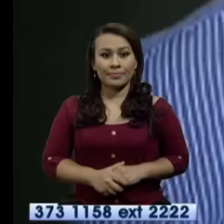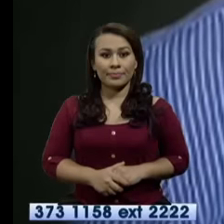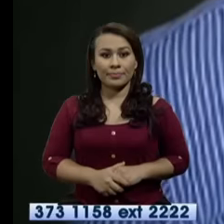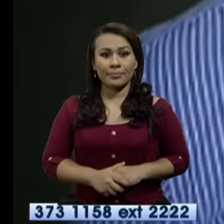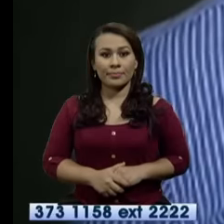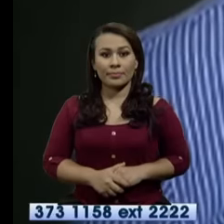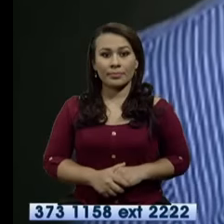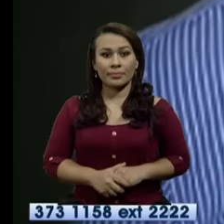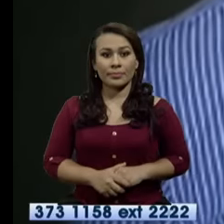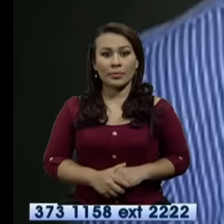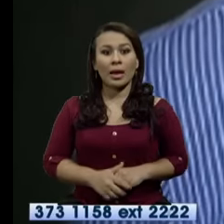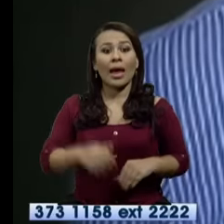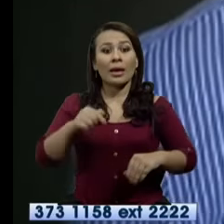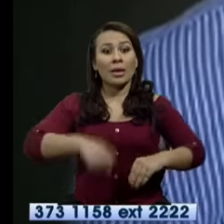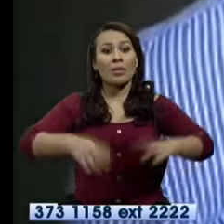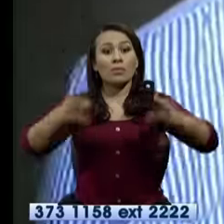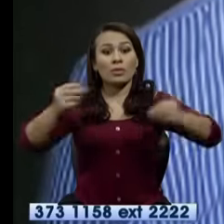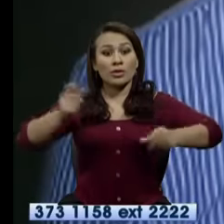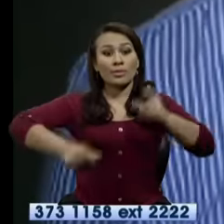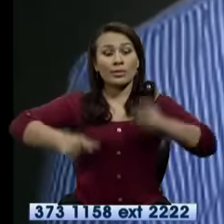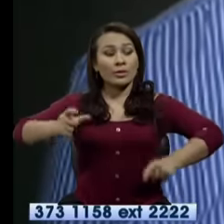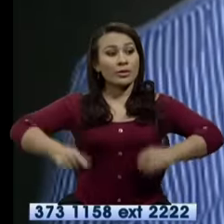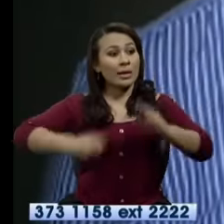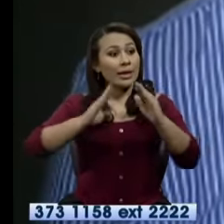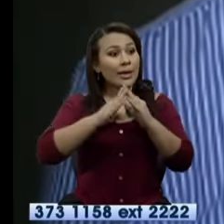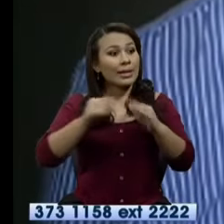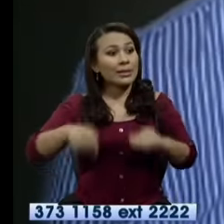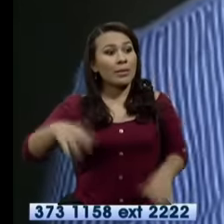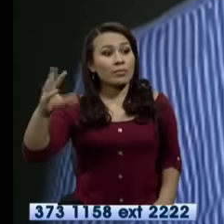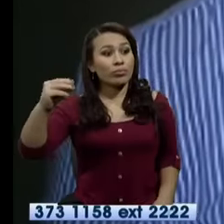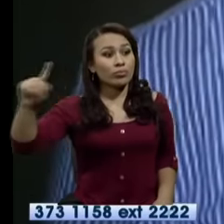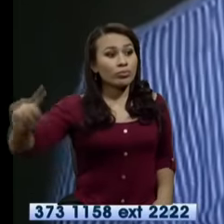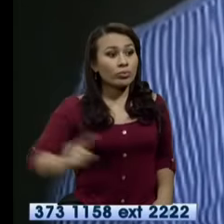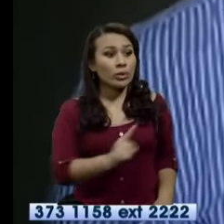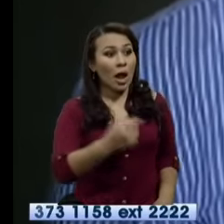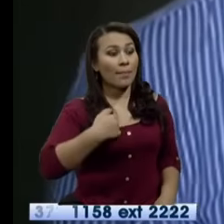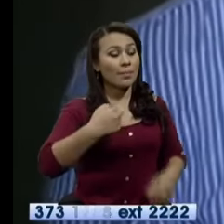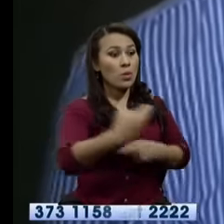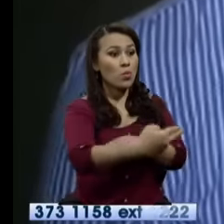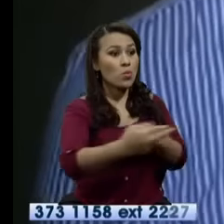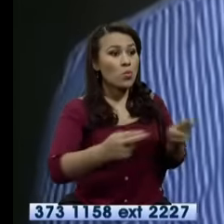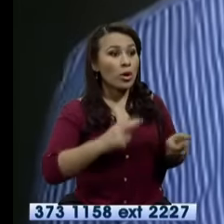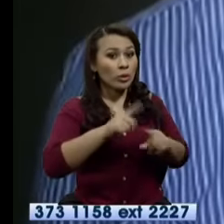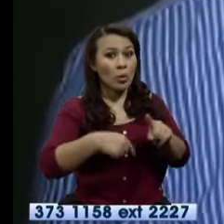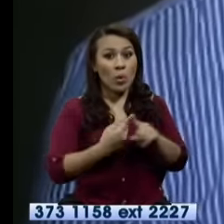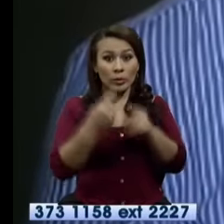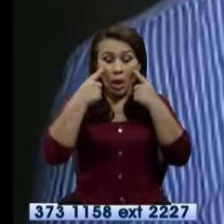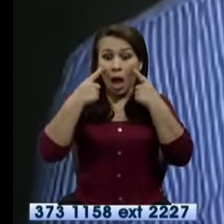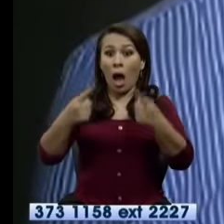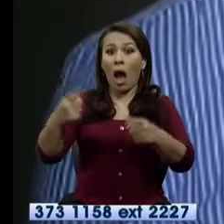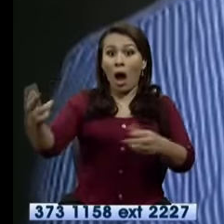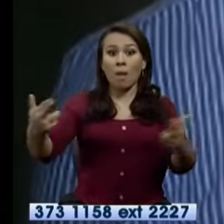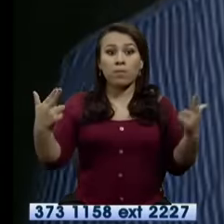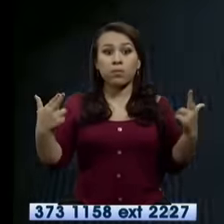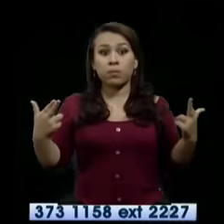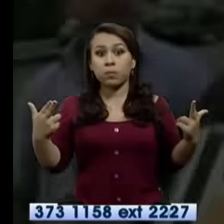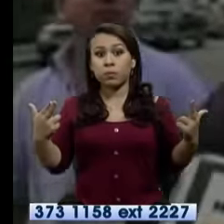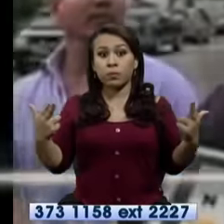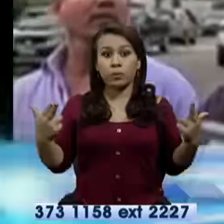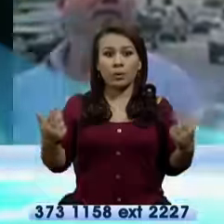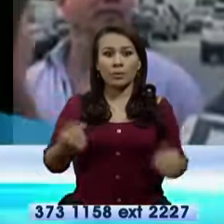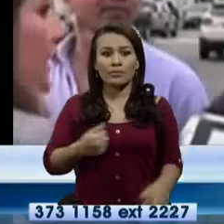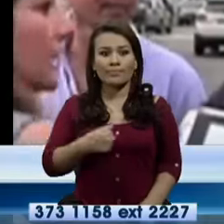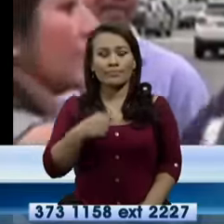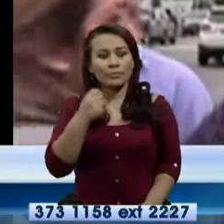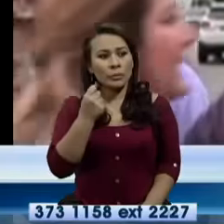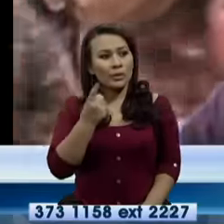metieron varios individuos a mi vivienda cuatro individuos entraron a mi cuarto cuando abro los ojos estaba con armas por todos lados ya es